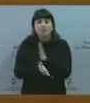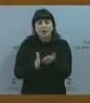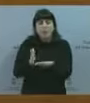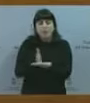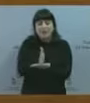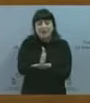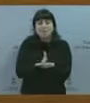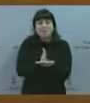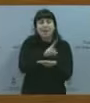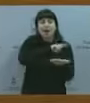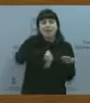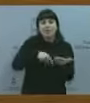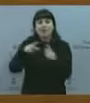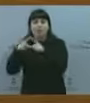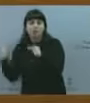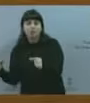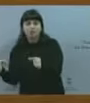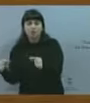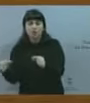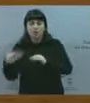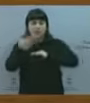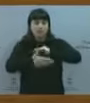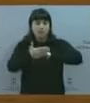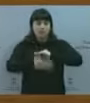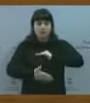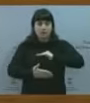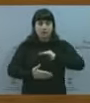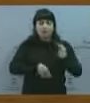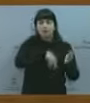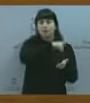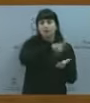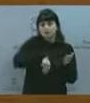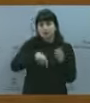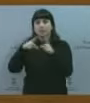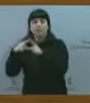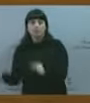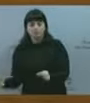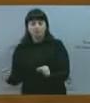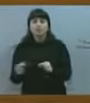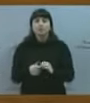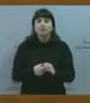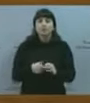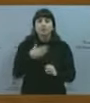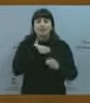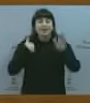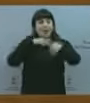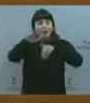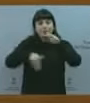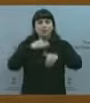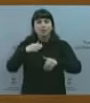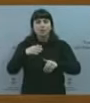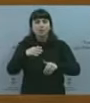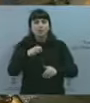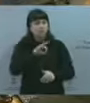la galega e a asturiana. Quiero hacer una llamada a concordia y al encuentro de todos. Señor presidente, disculpe, yo no entiendo